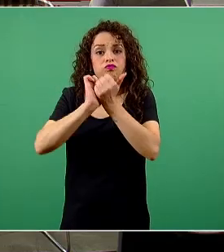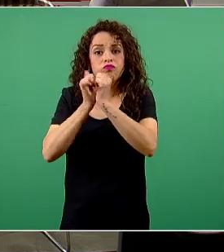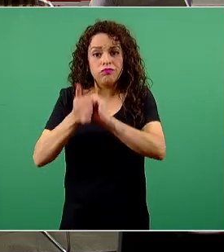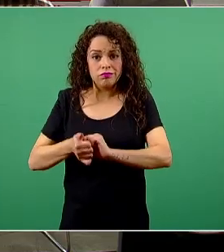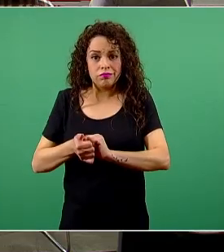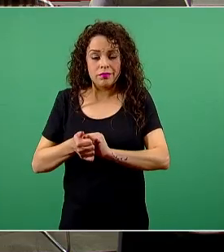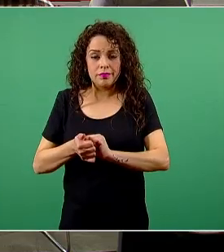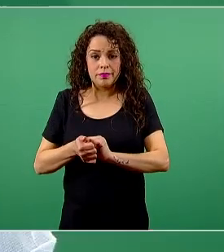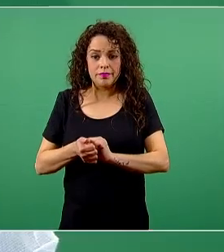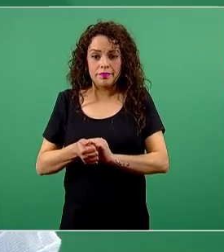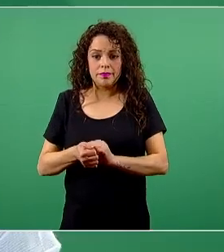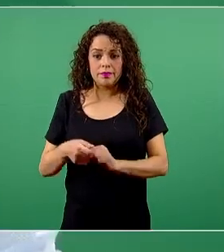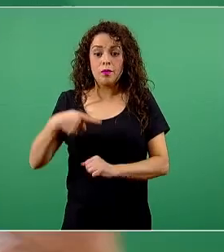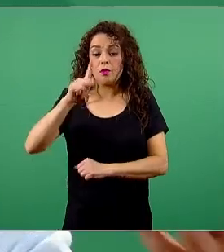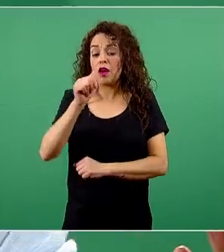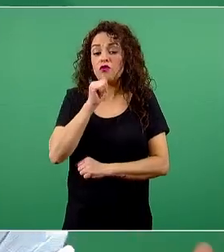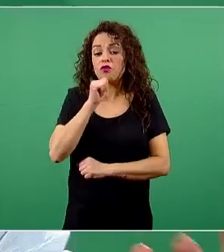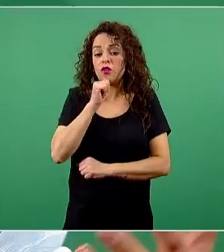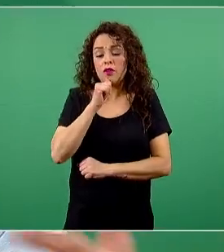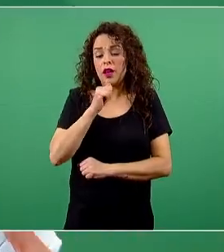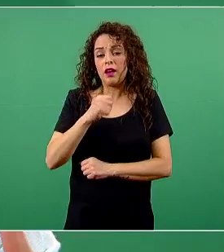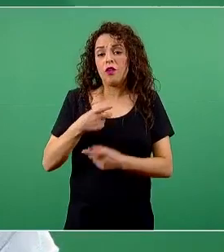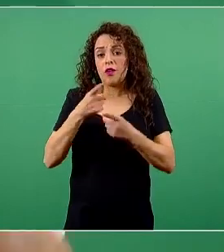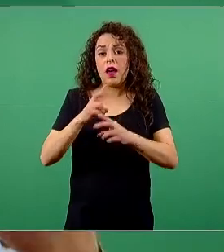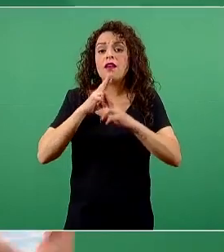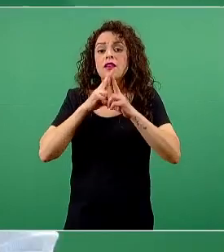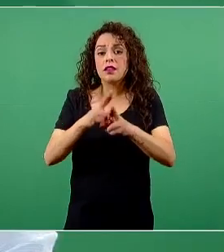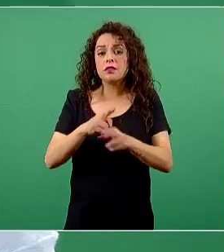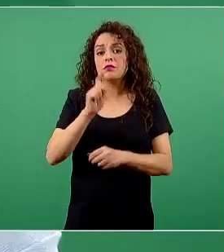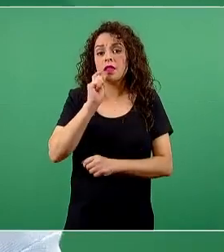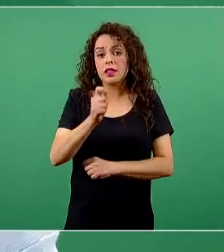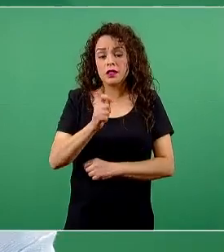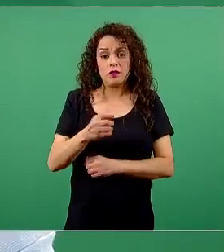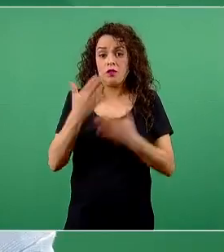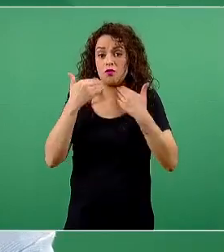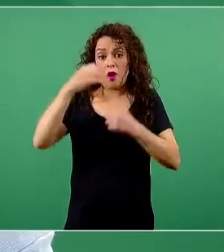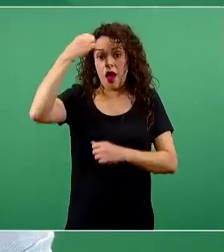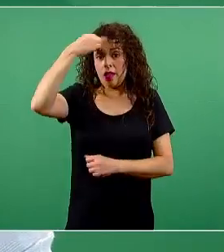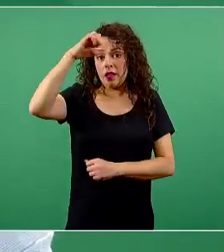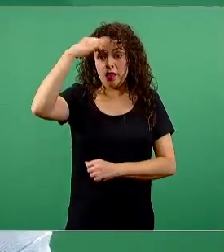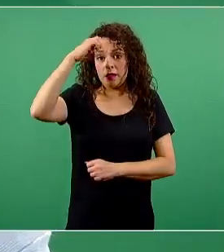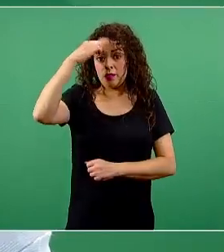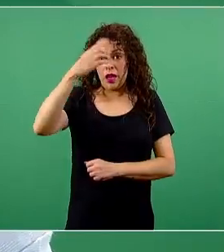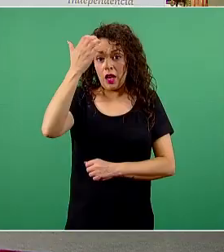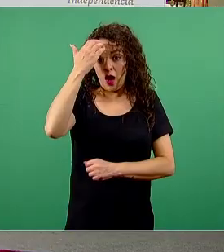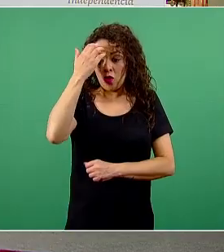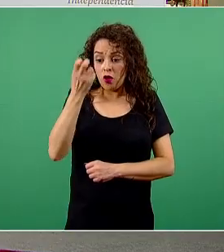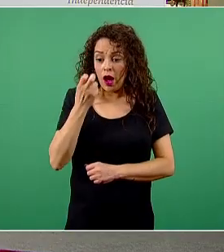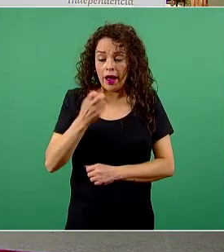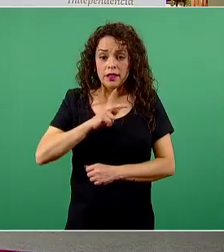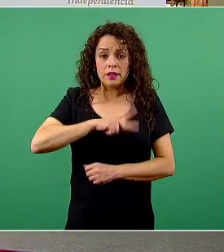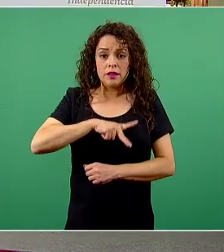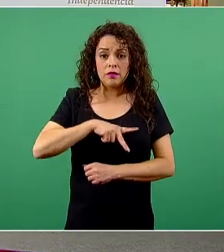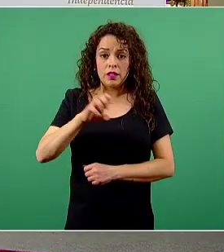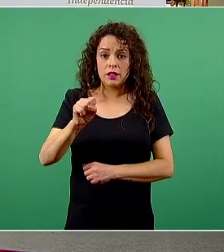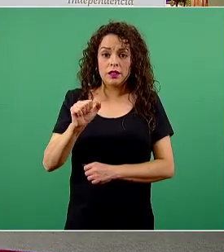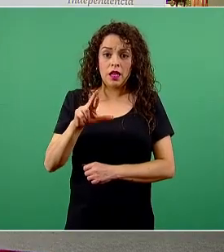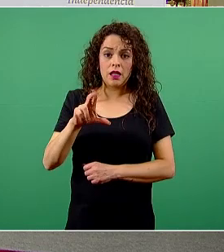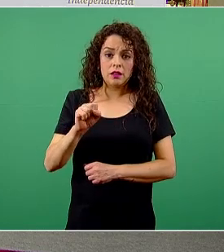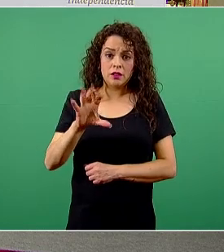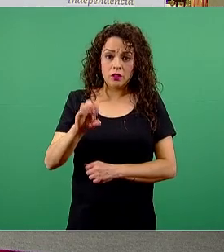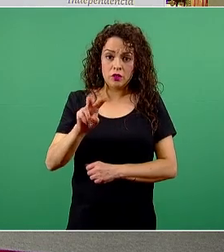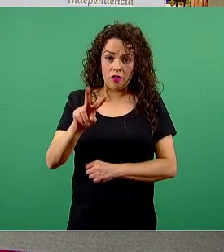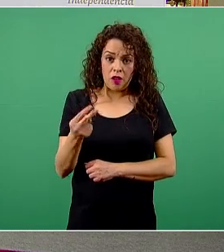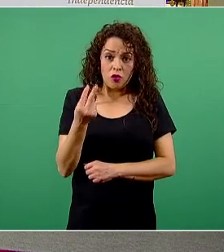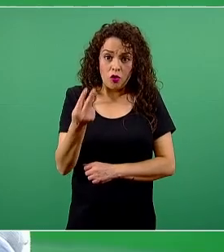todavía no se puede responder porque no hay suficiente tiempo de experiencia de convivir con el virus SARS-CoV-2